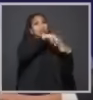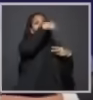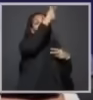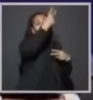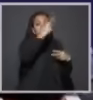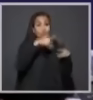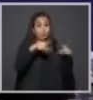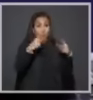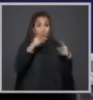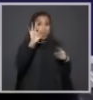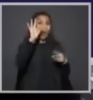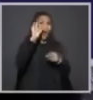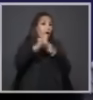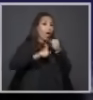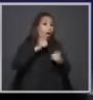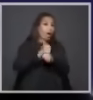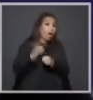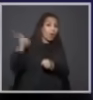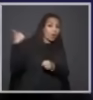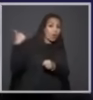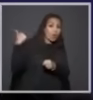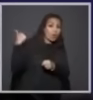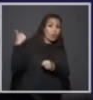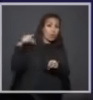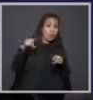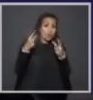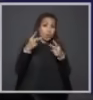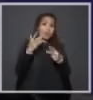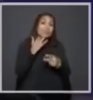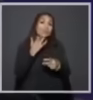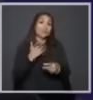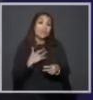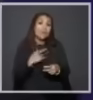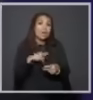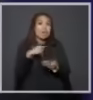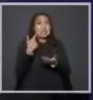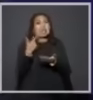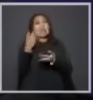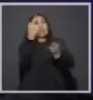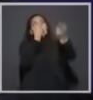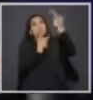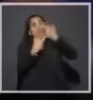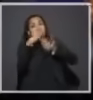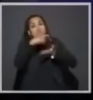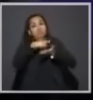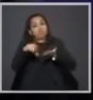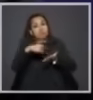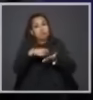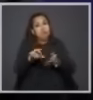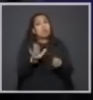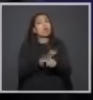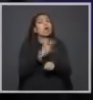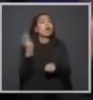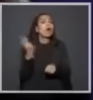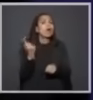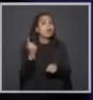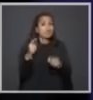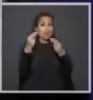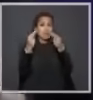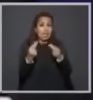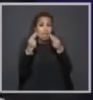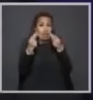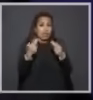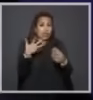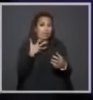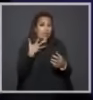hace 40 años no se construye una nueva refinería y estamos comprando las gasolinas porque es un negocio que tiene la